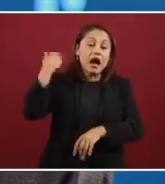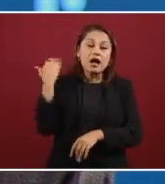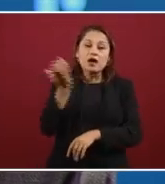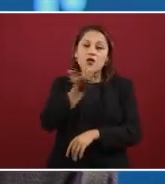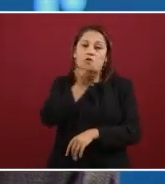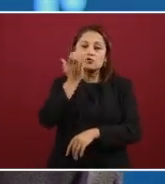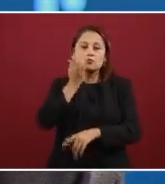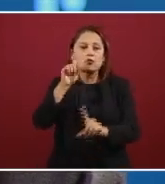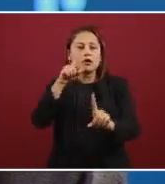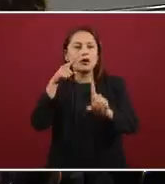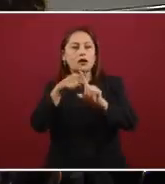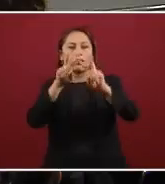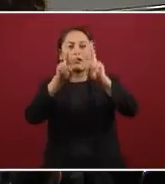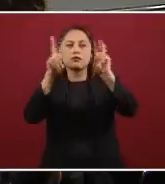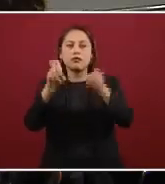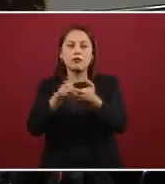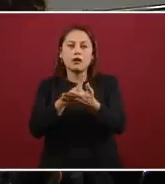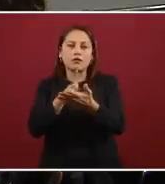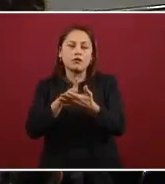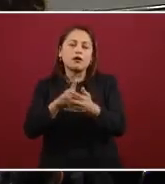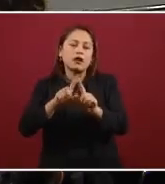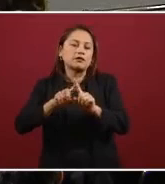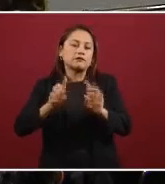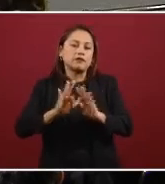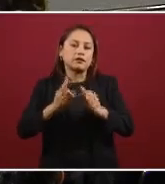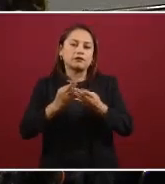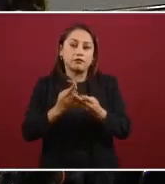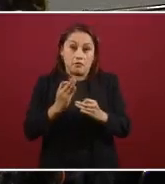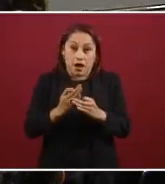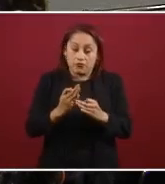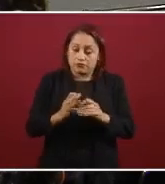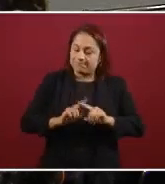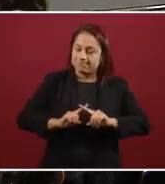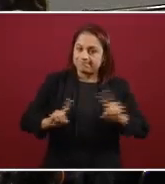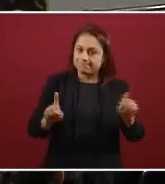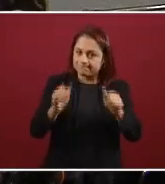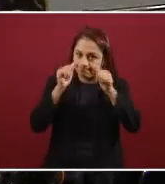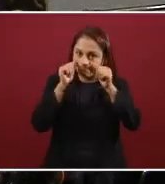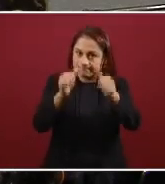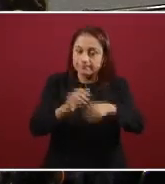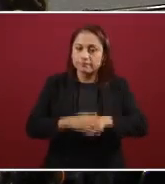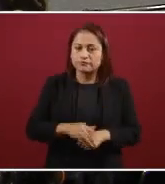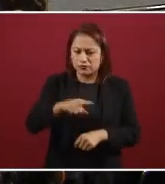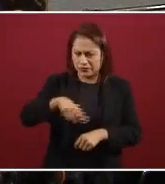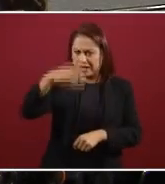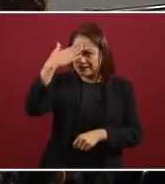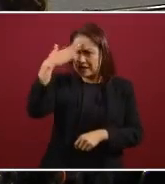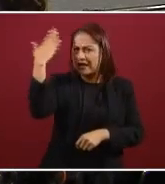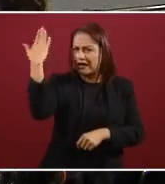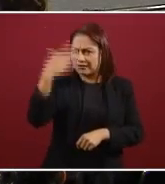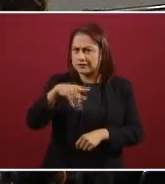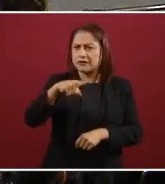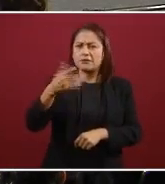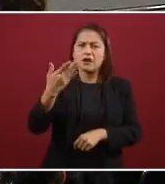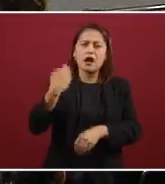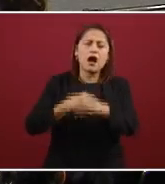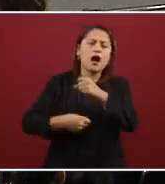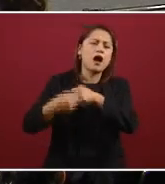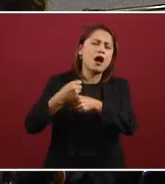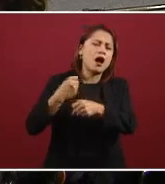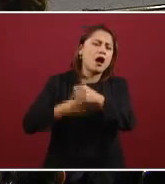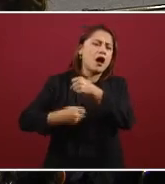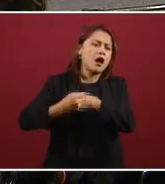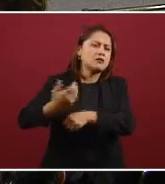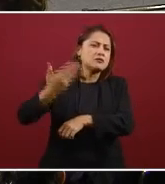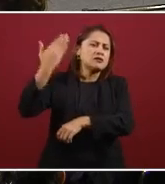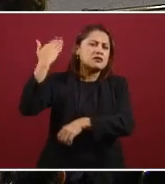drogas. Como todos saben y como la sociedad ha sido testigo, a lo largo de ya demasiados años, el paradigma